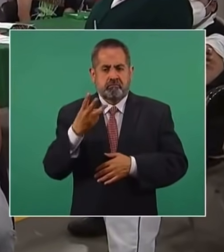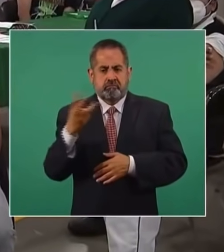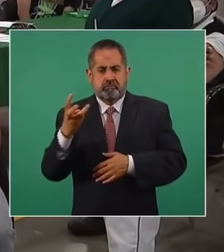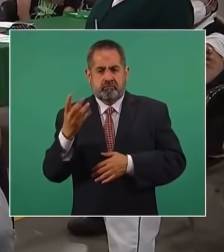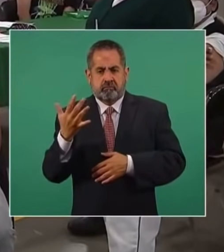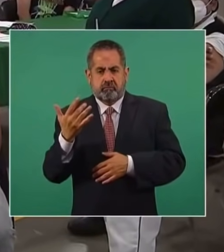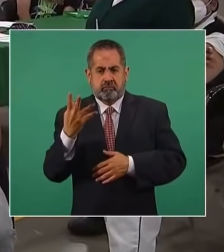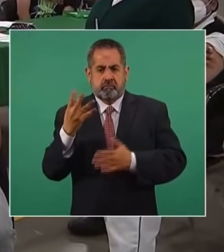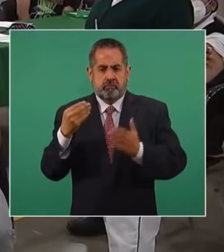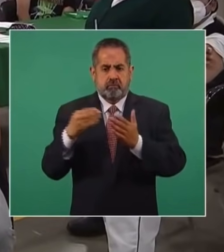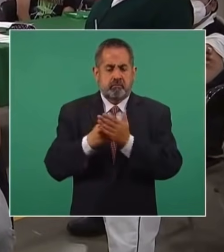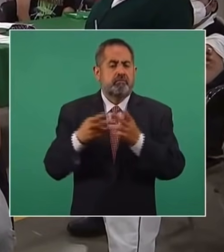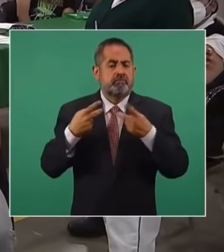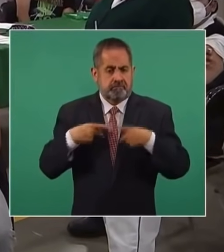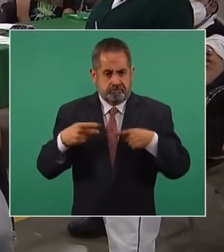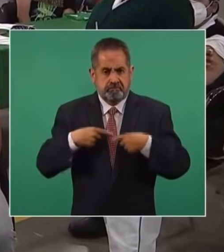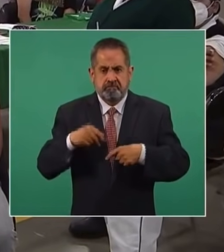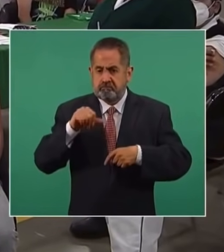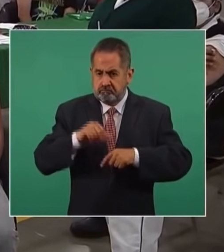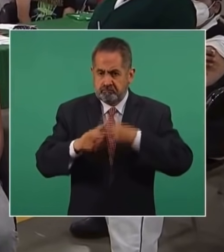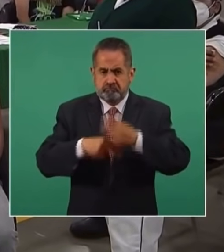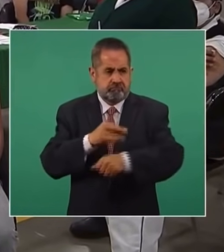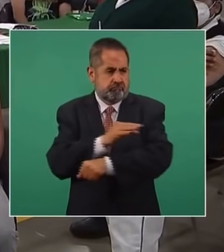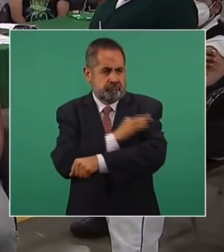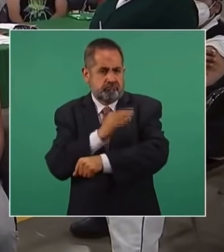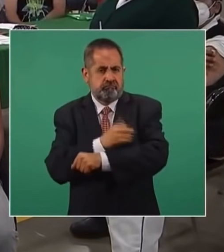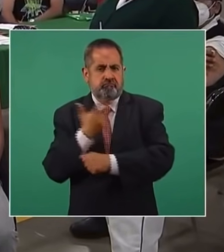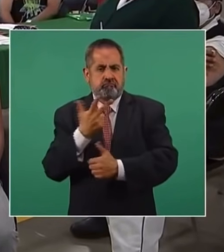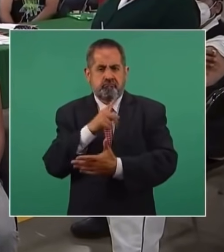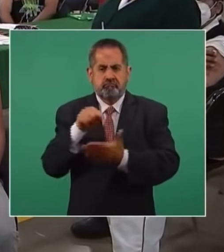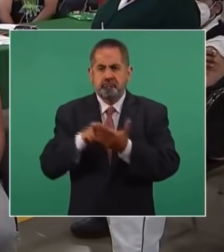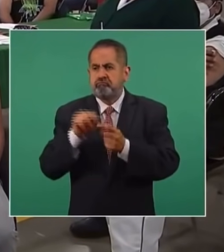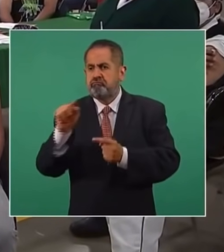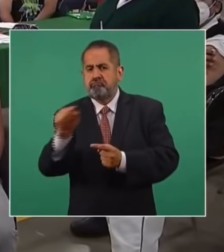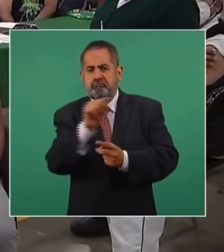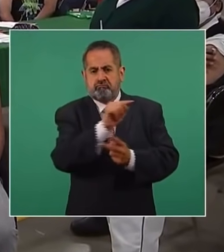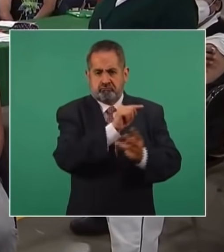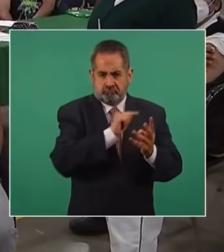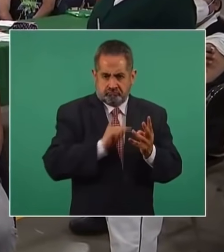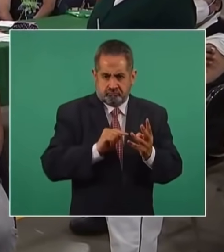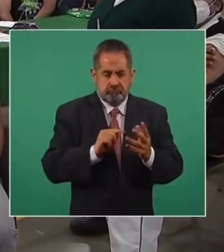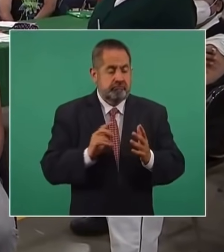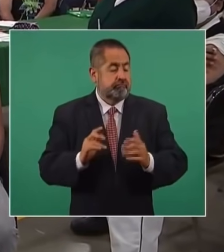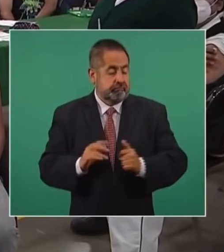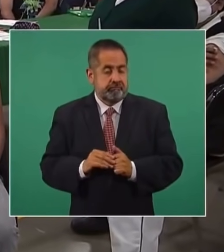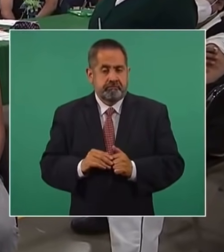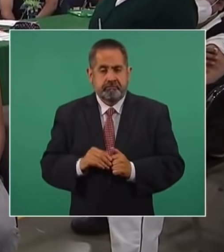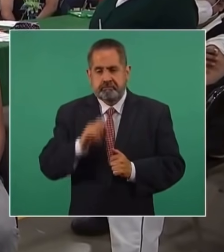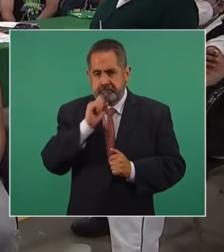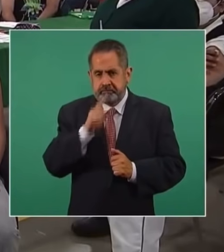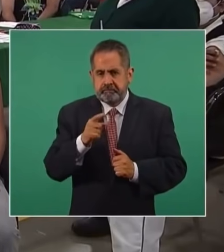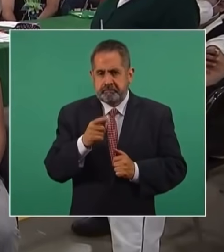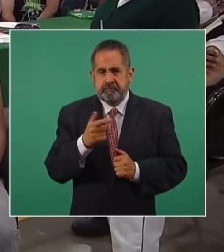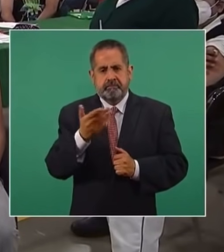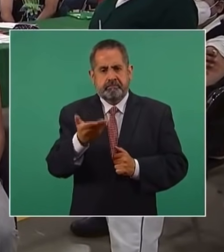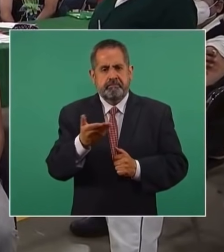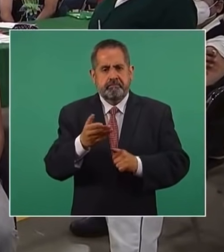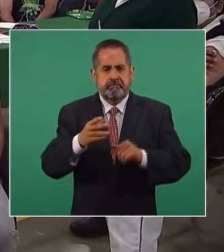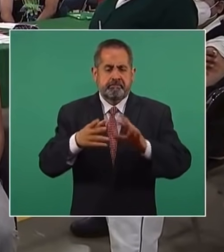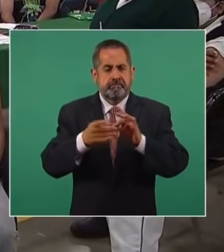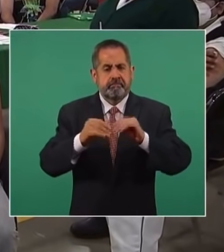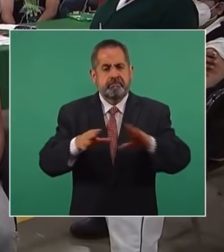354 mil personas que se van a vacunar en estas 8 sedes. Y además, si me permite informar, tenemos